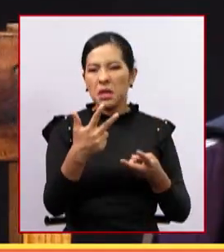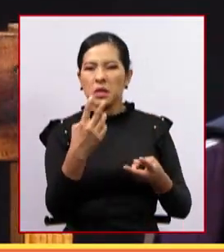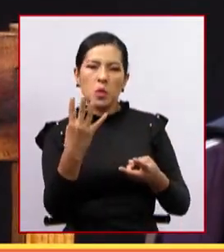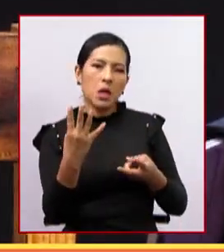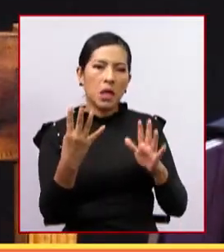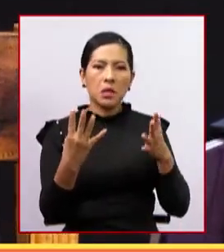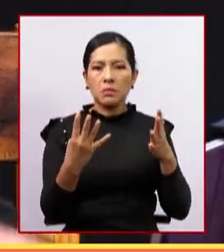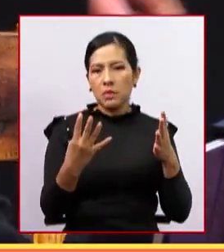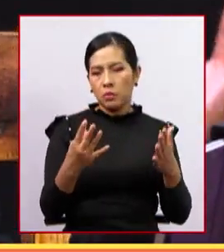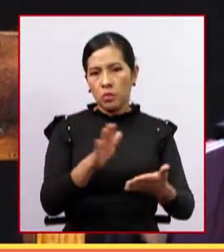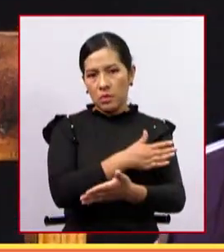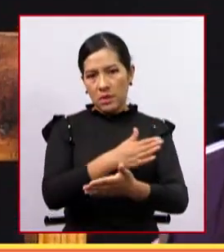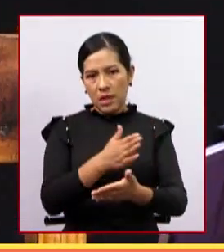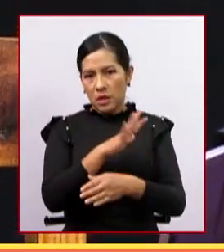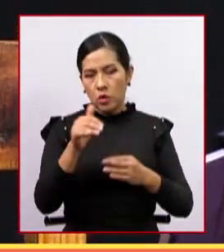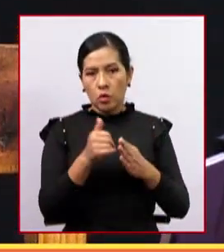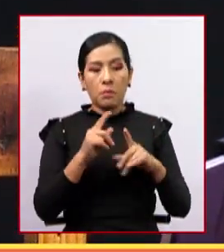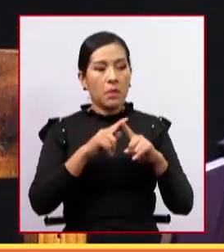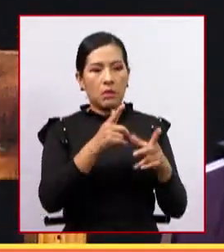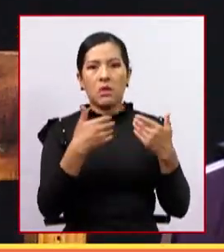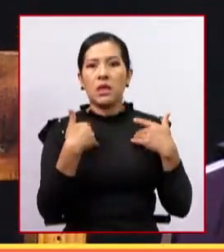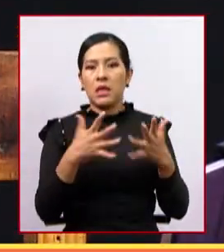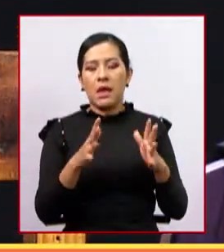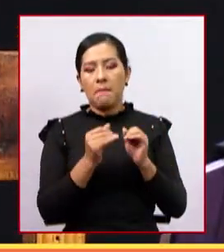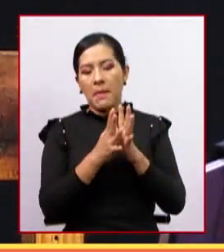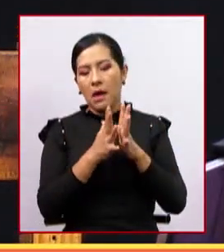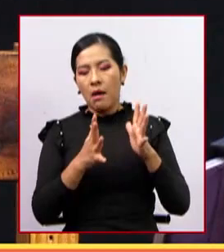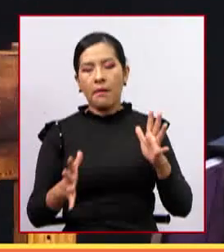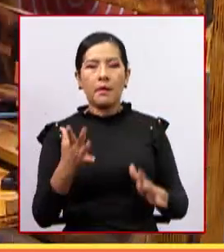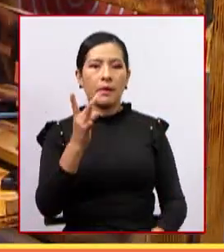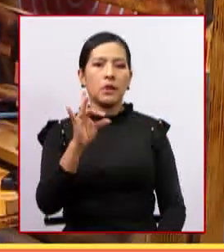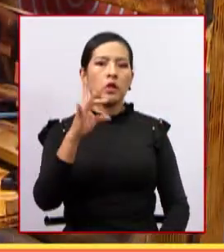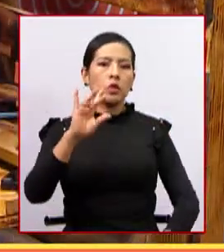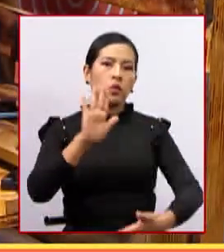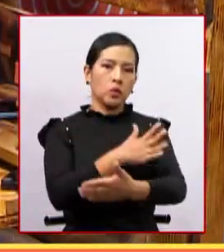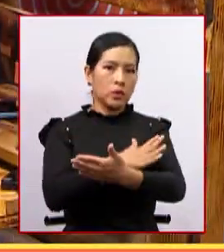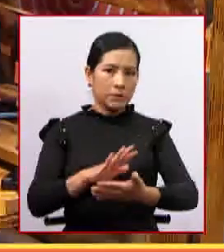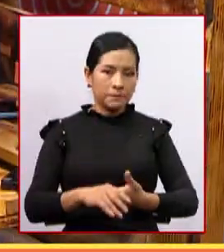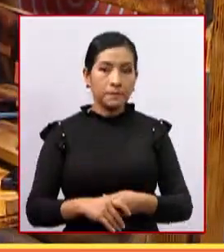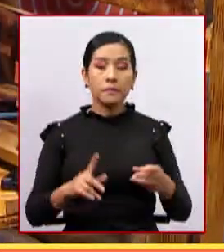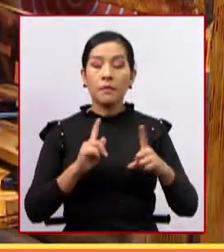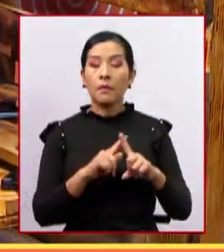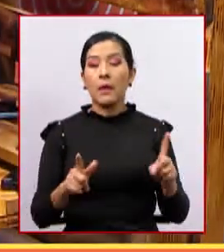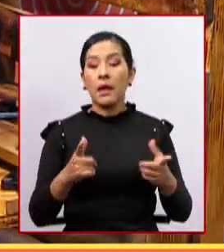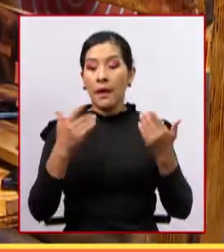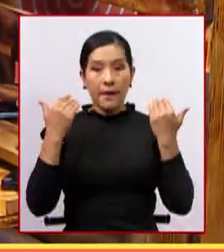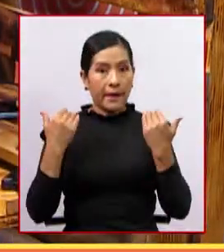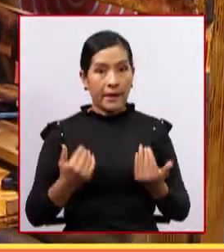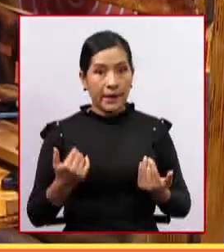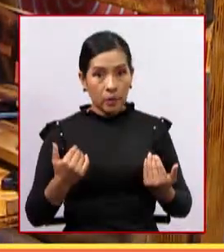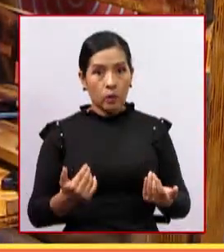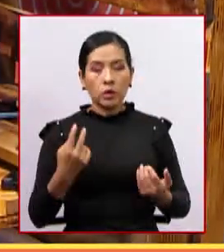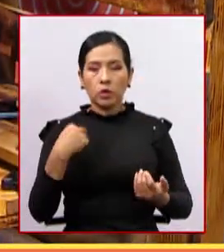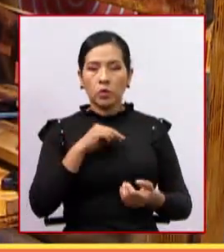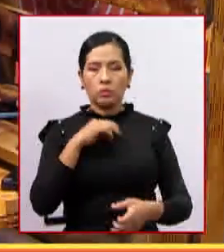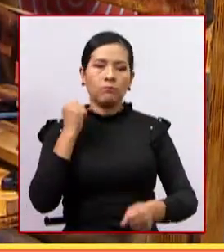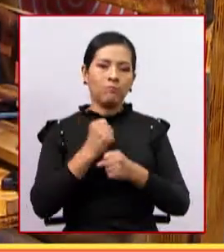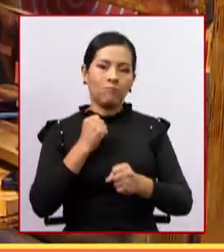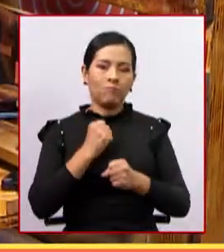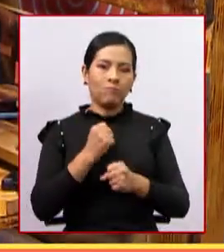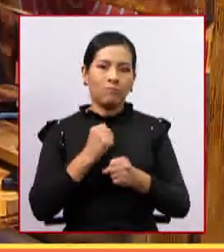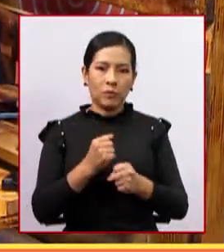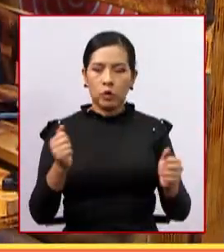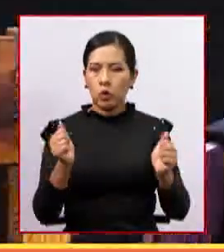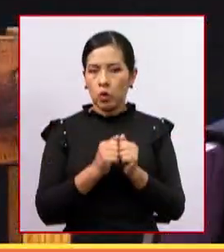cuatro o cinco canciones de un repertorio de 18 canciones, ¿no? En cambio, ahora estamos trabajando